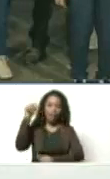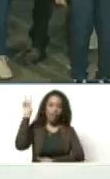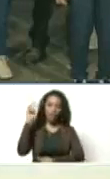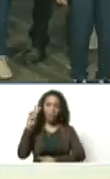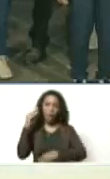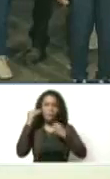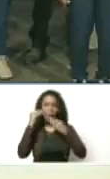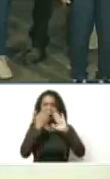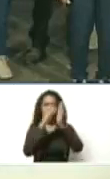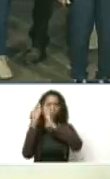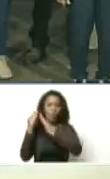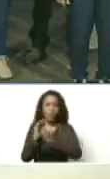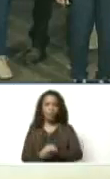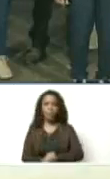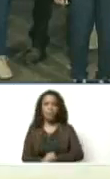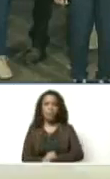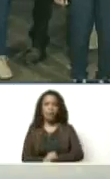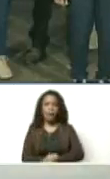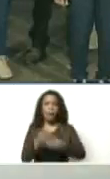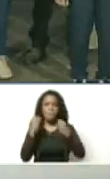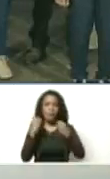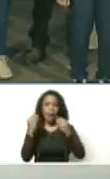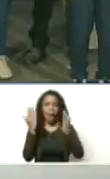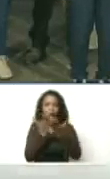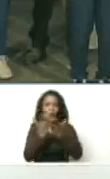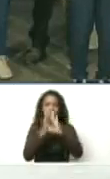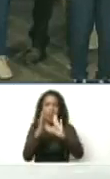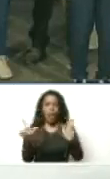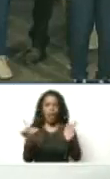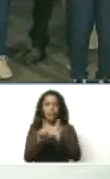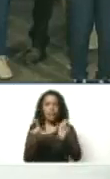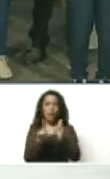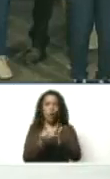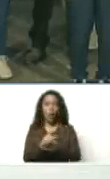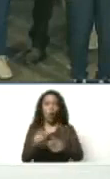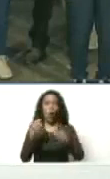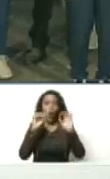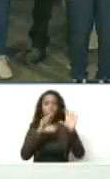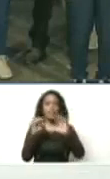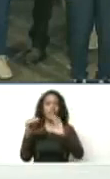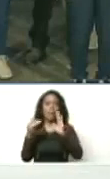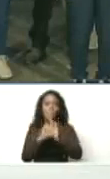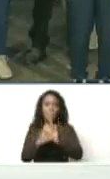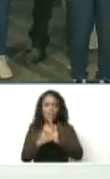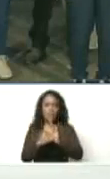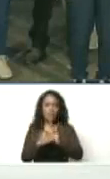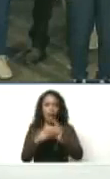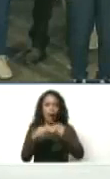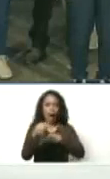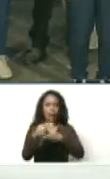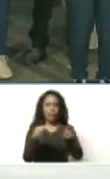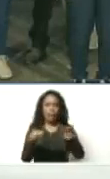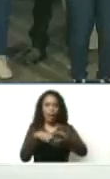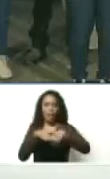para las comunidades, para las escuelas, para los liceos. 80.000 hectáreas,